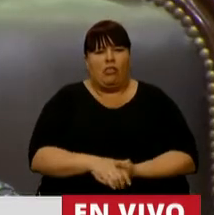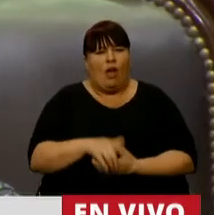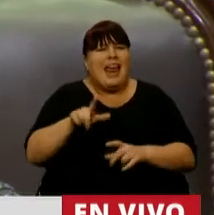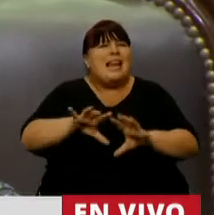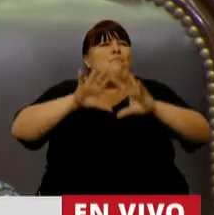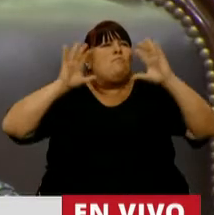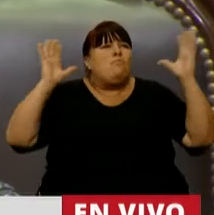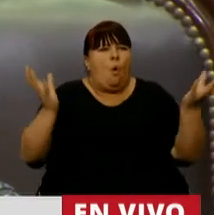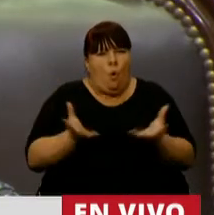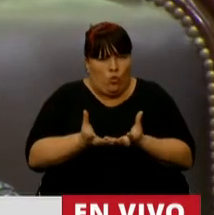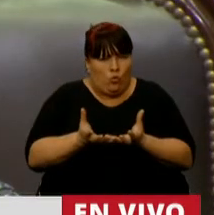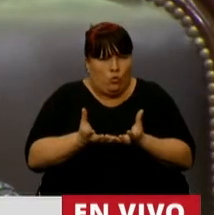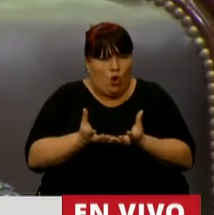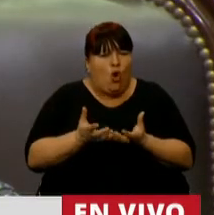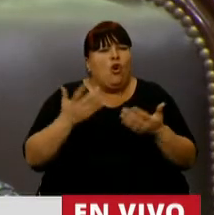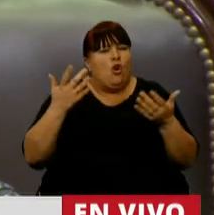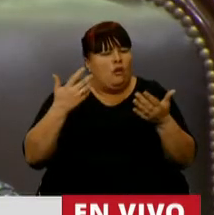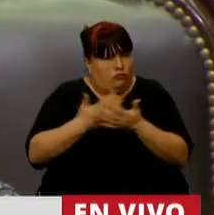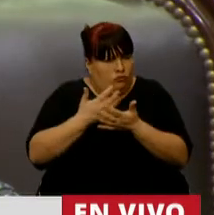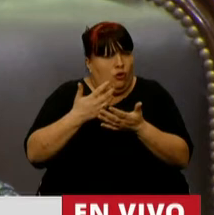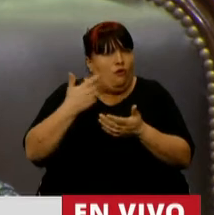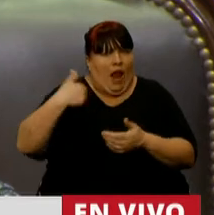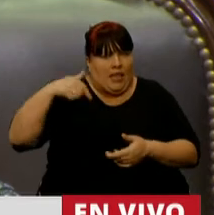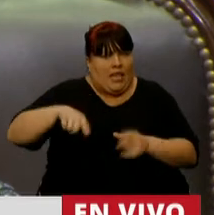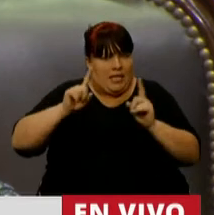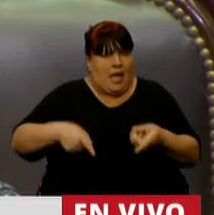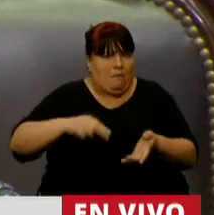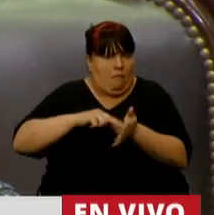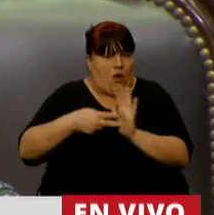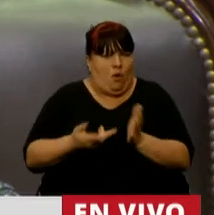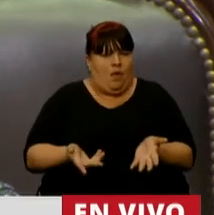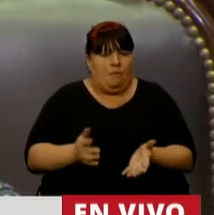es mundial y que golpea con contundencia a nuestro país.